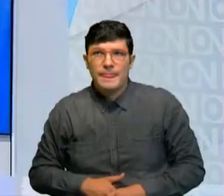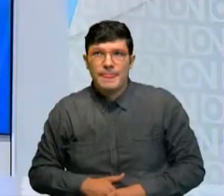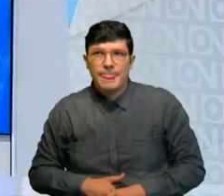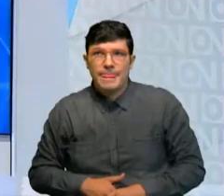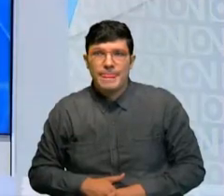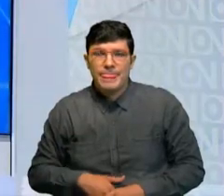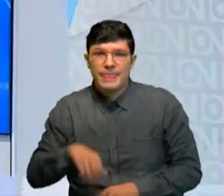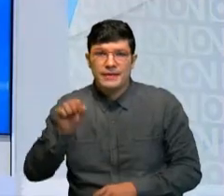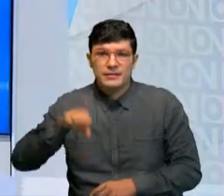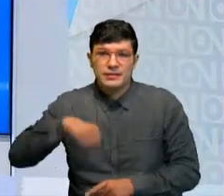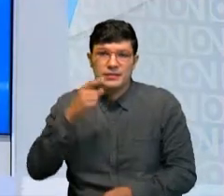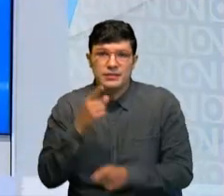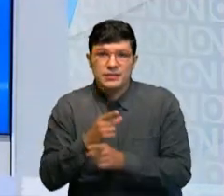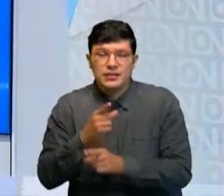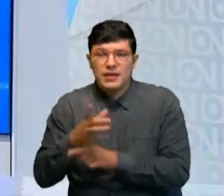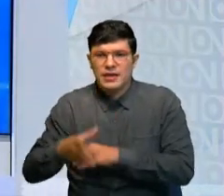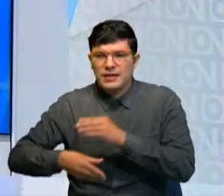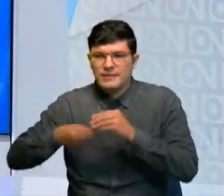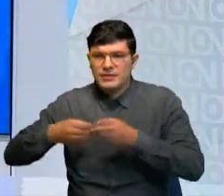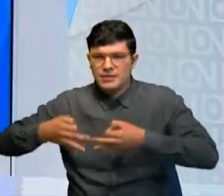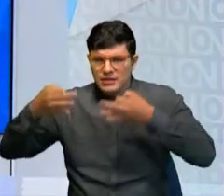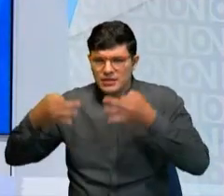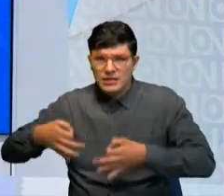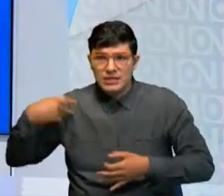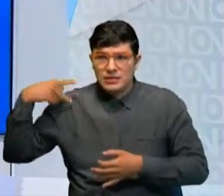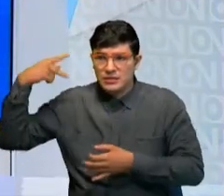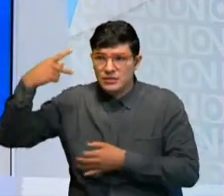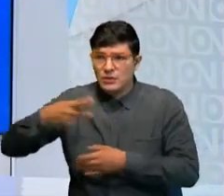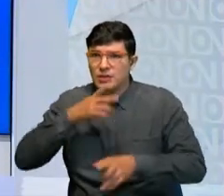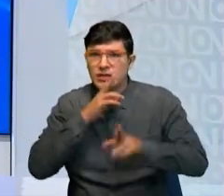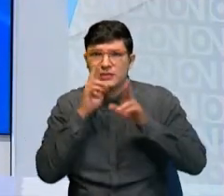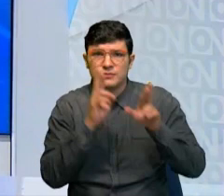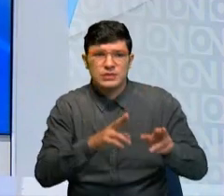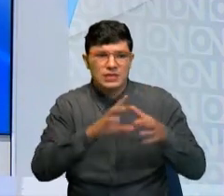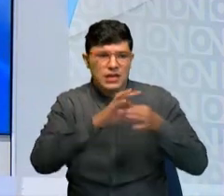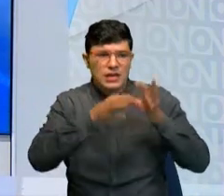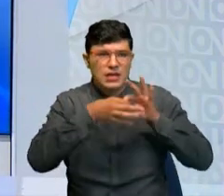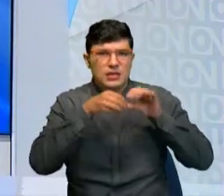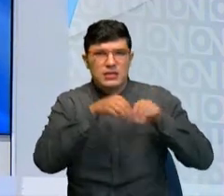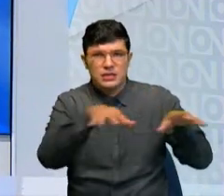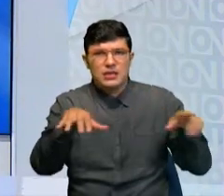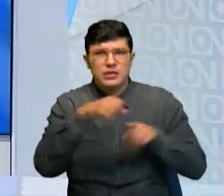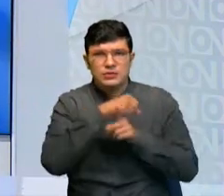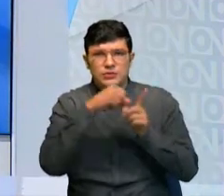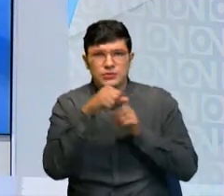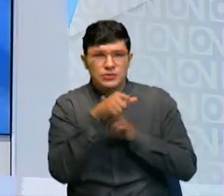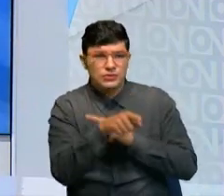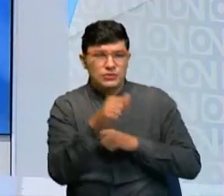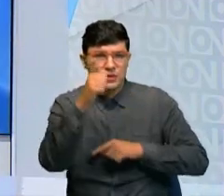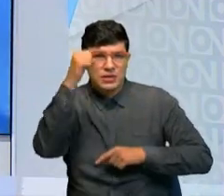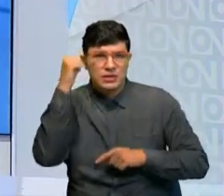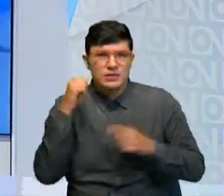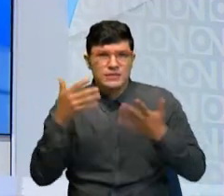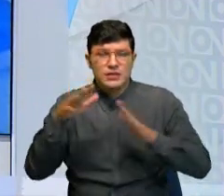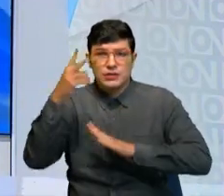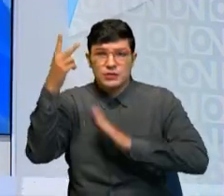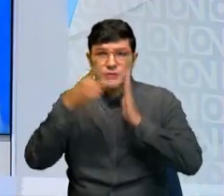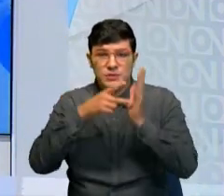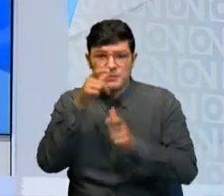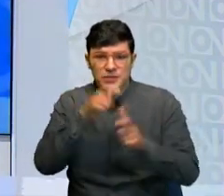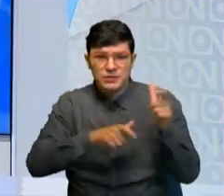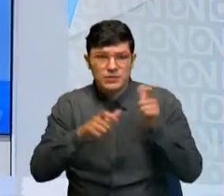y es que a propósito una contundente e histórica respuesta en redes sociales se presentó anoche durante este debate cerca de 2.000 personas